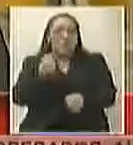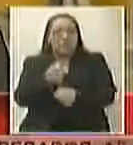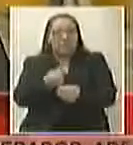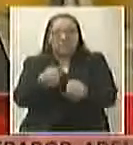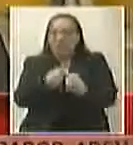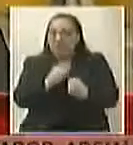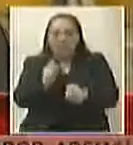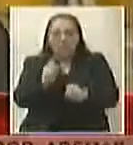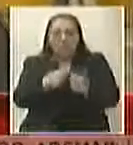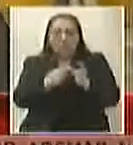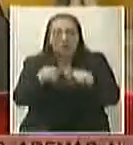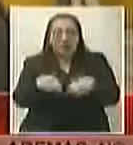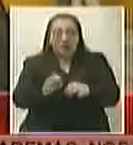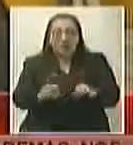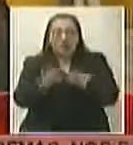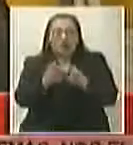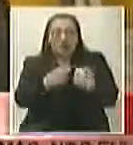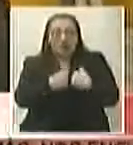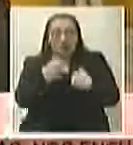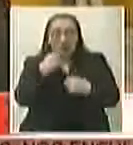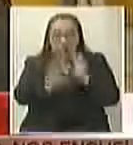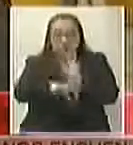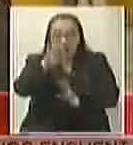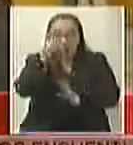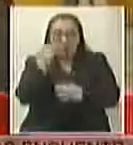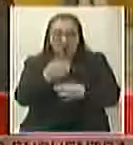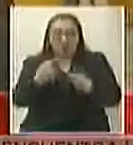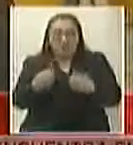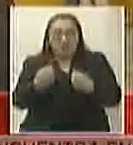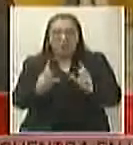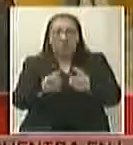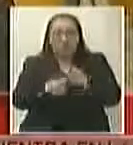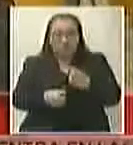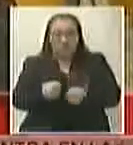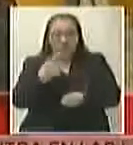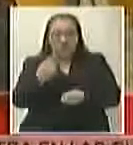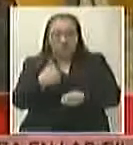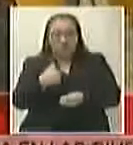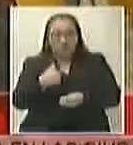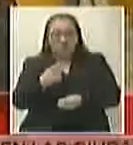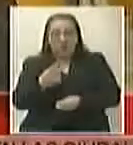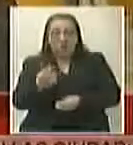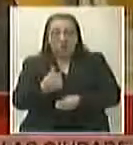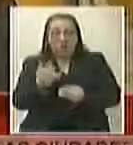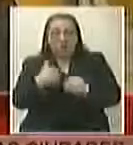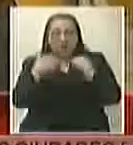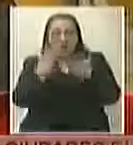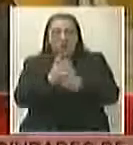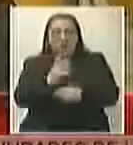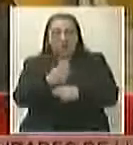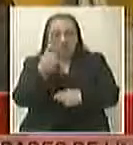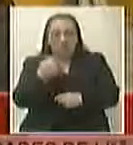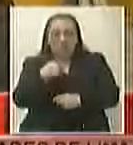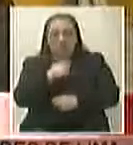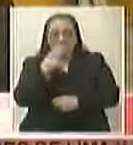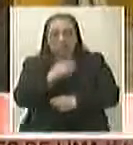costos políticos. Lo importante acá y la responsabilidad de ser elegido por el pueblo como legisladores es tener pues una altura de educación para